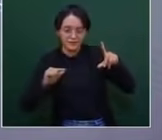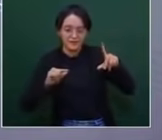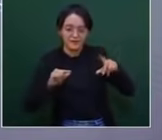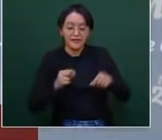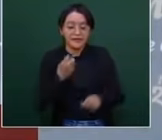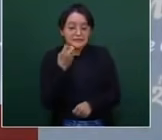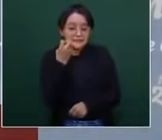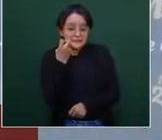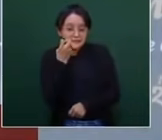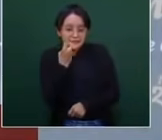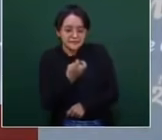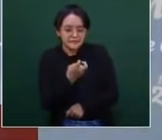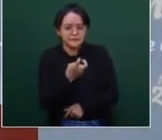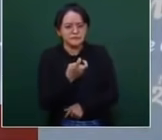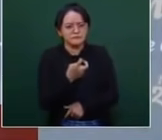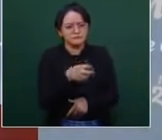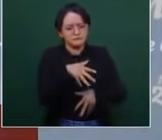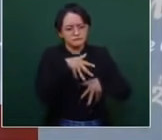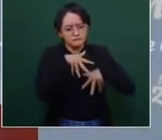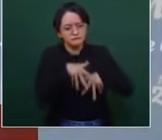Este proceso de lucha,